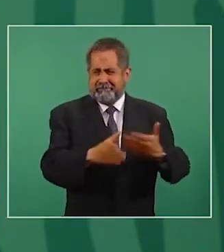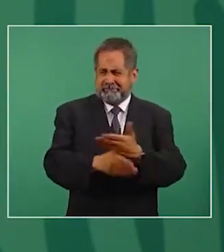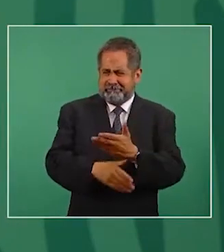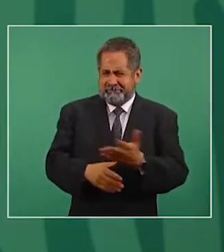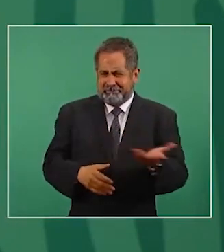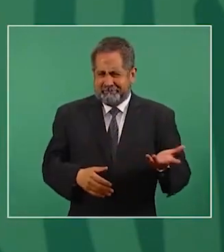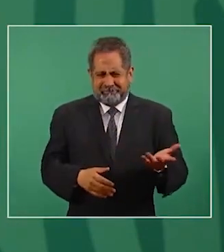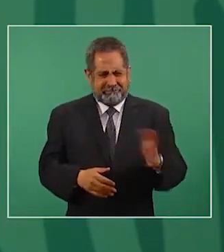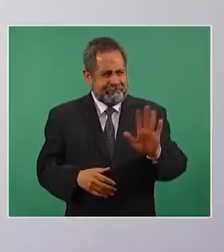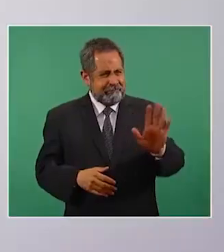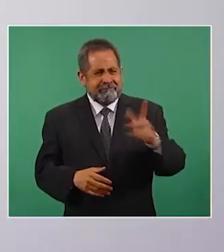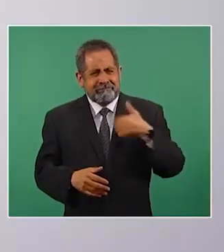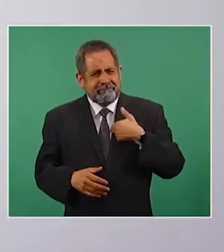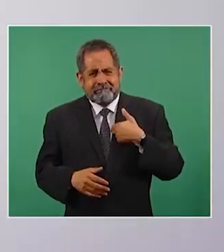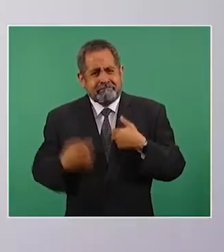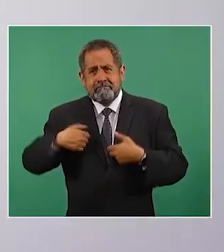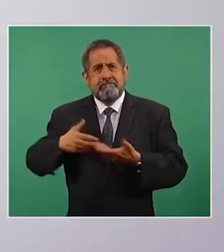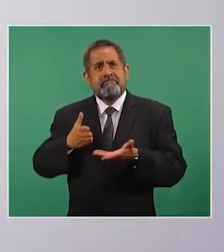nosotros no nos metemos